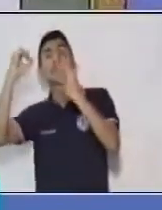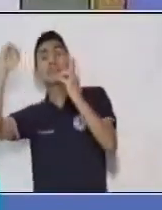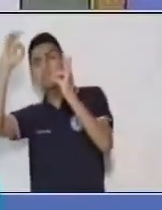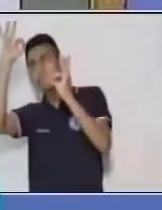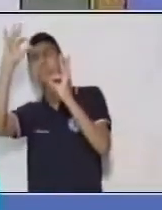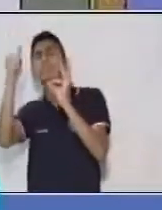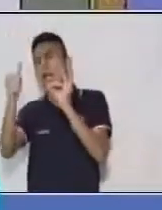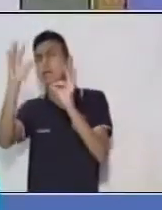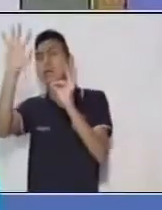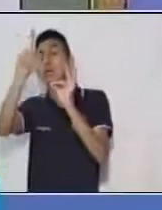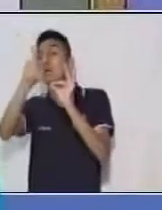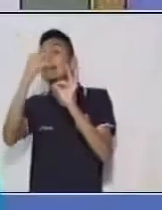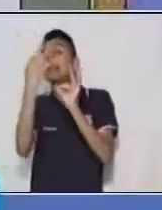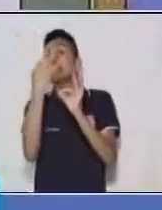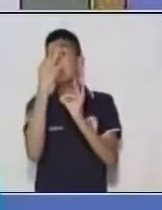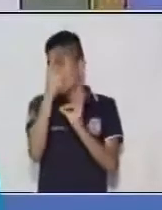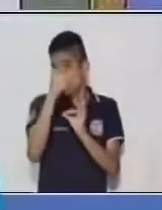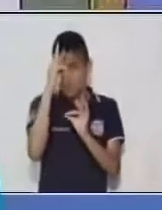180 grados.